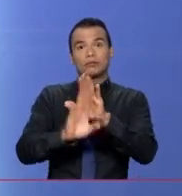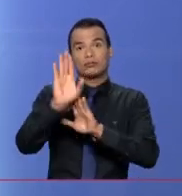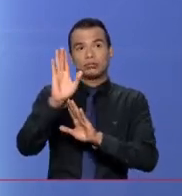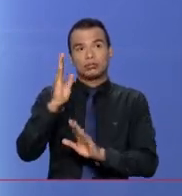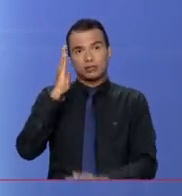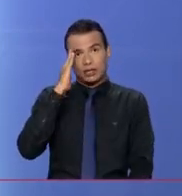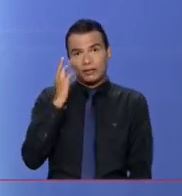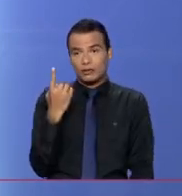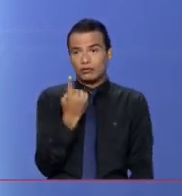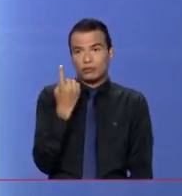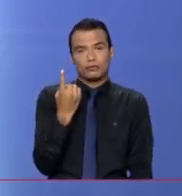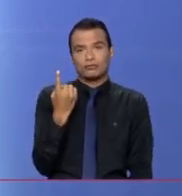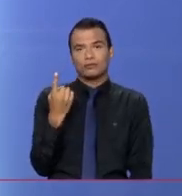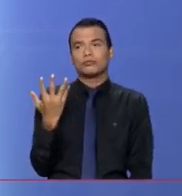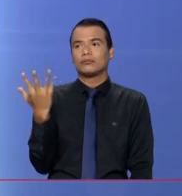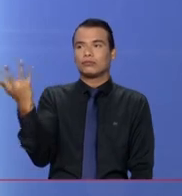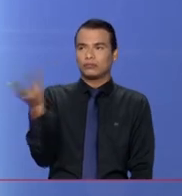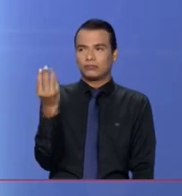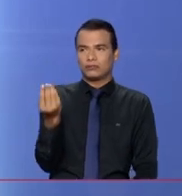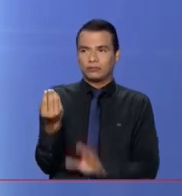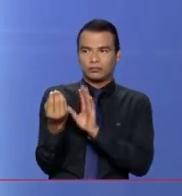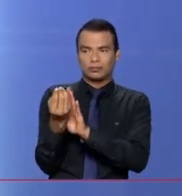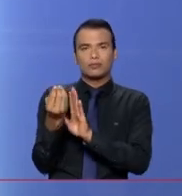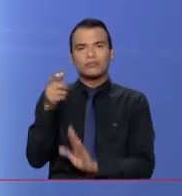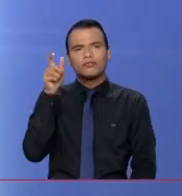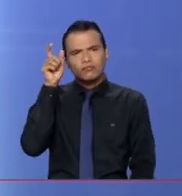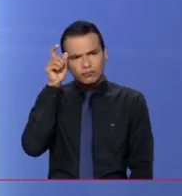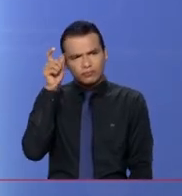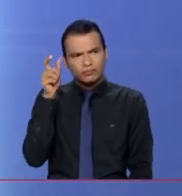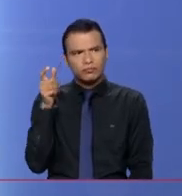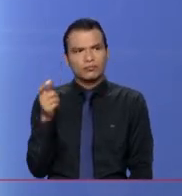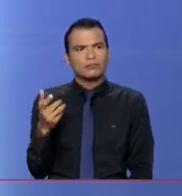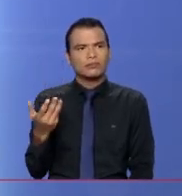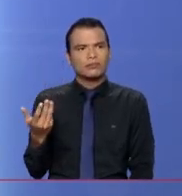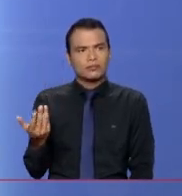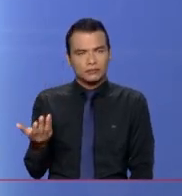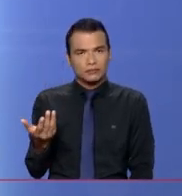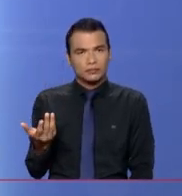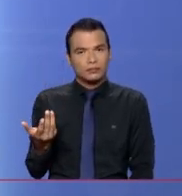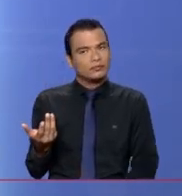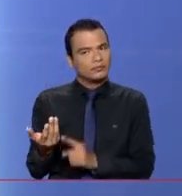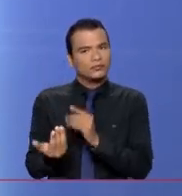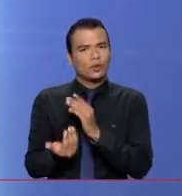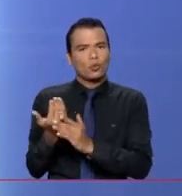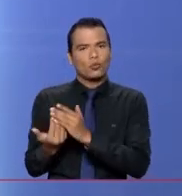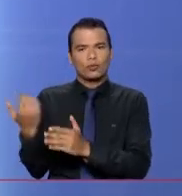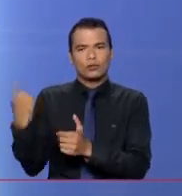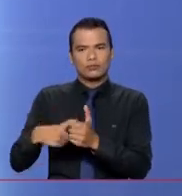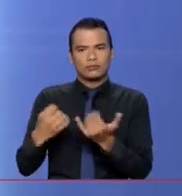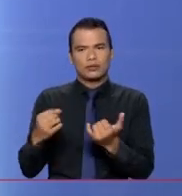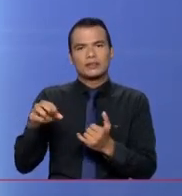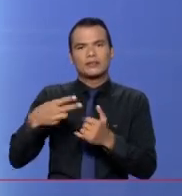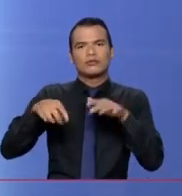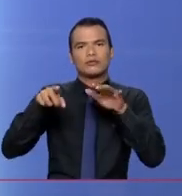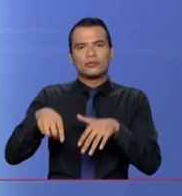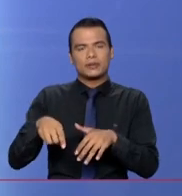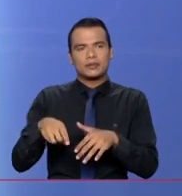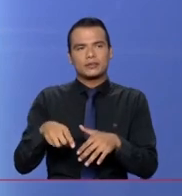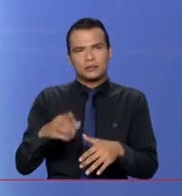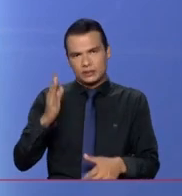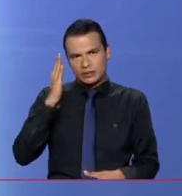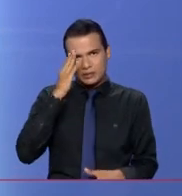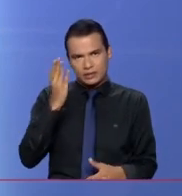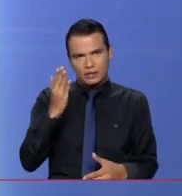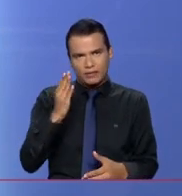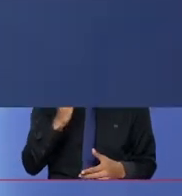llega solo. La escuadra Escarlata también presentó sus primeros refuerzos para el segundo semestre de esta temporada, la